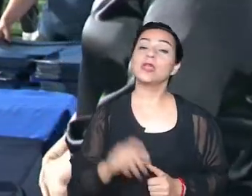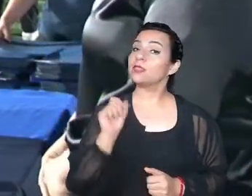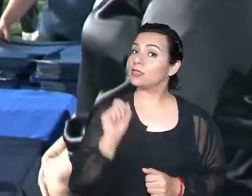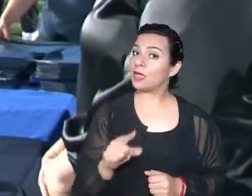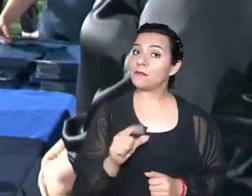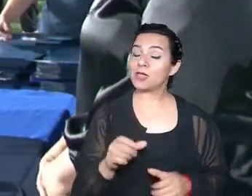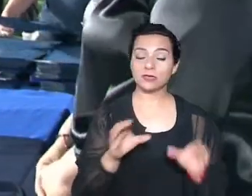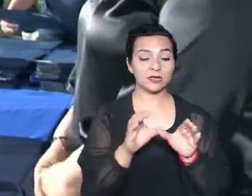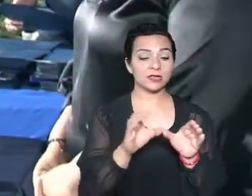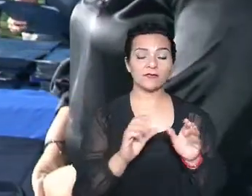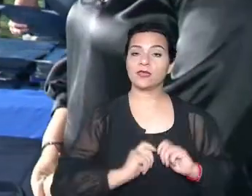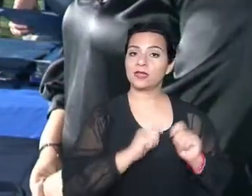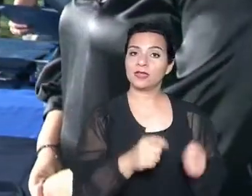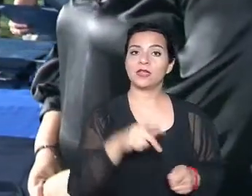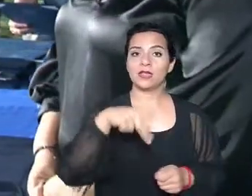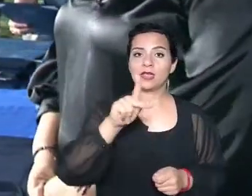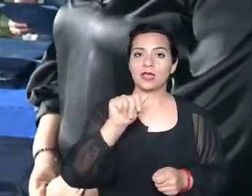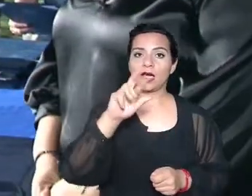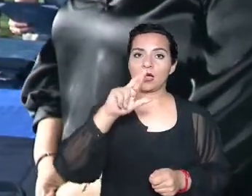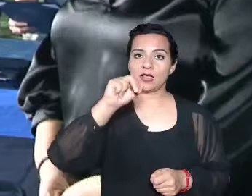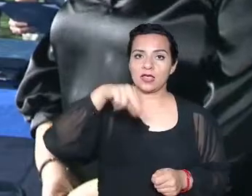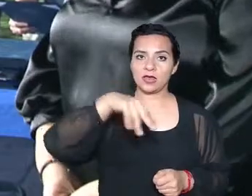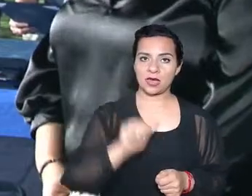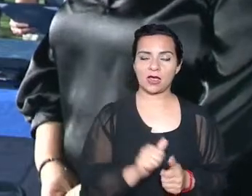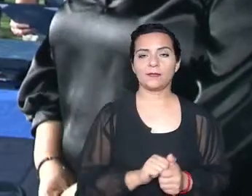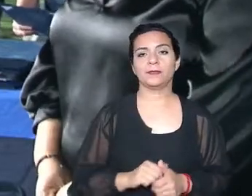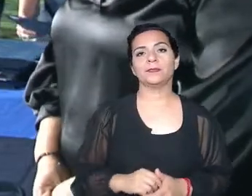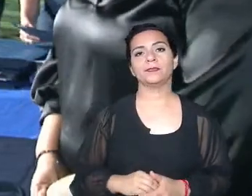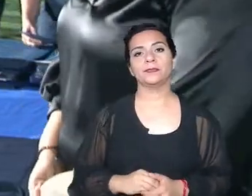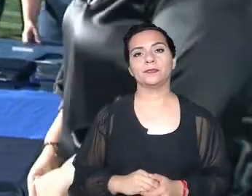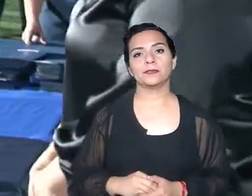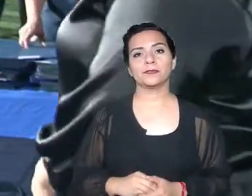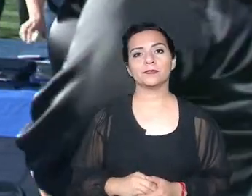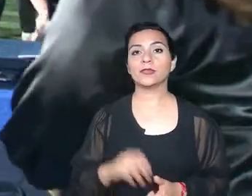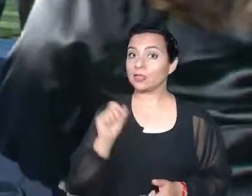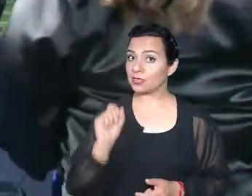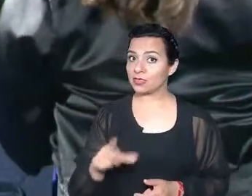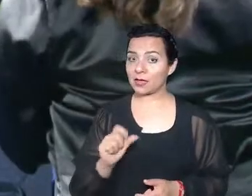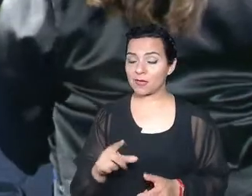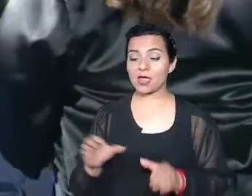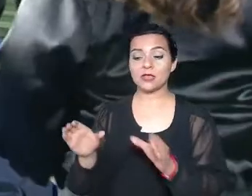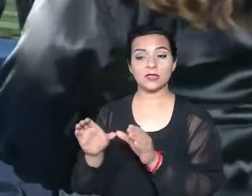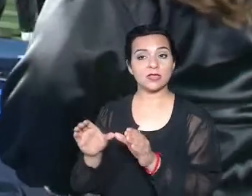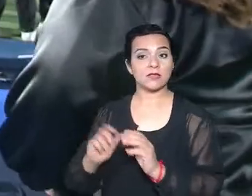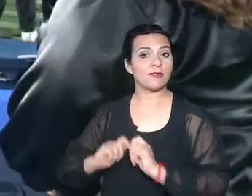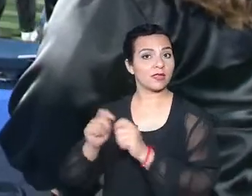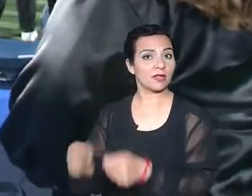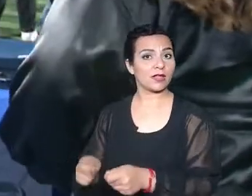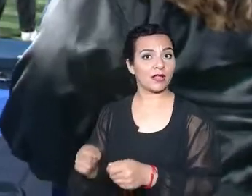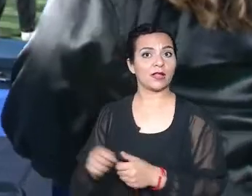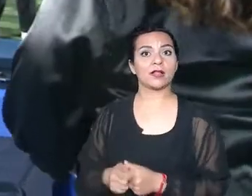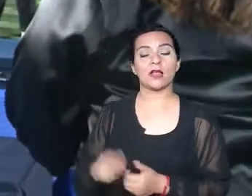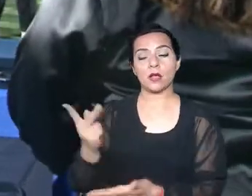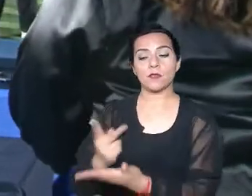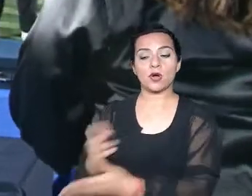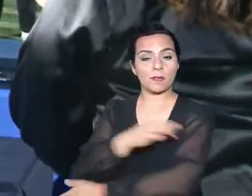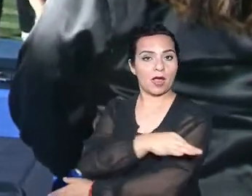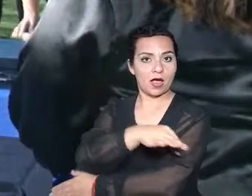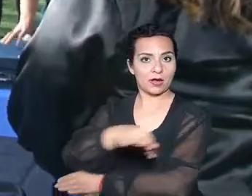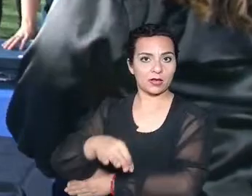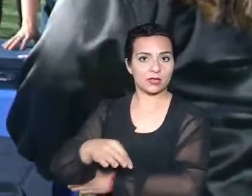Recibe su reconocimiento Karina Lisbeth García Gómez. Recibe también su reconocimiento de este programa de